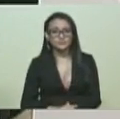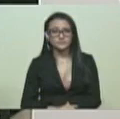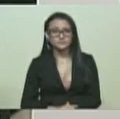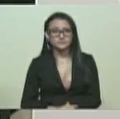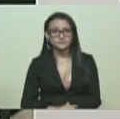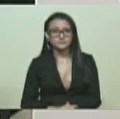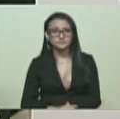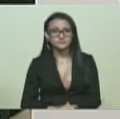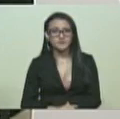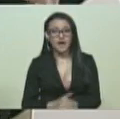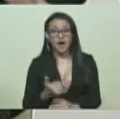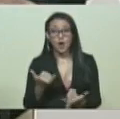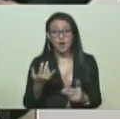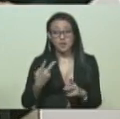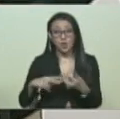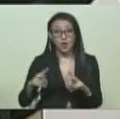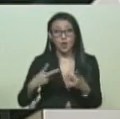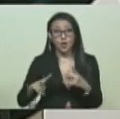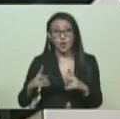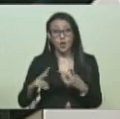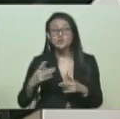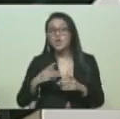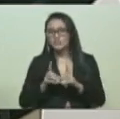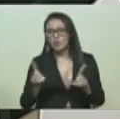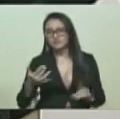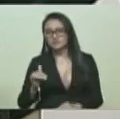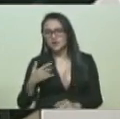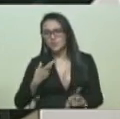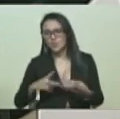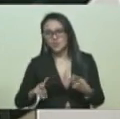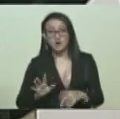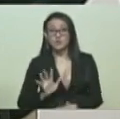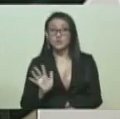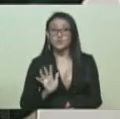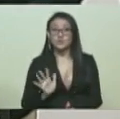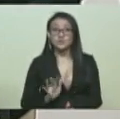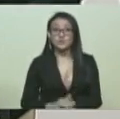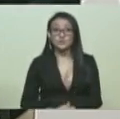Y ahora simulan ser demócratas, porque en el fondo son